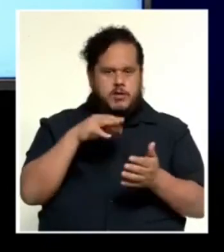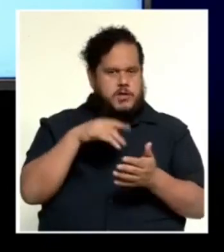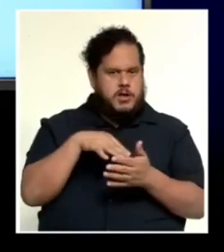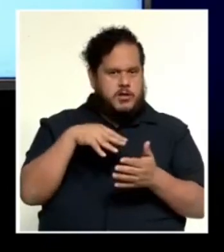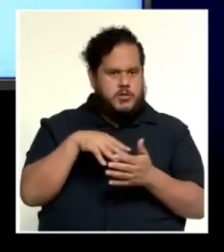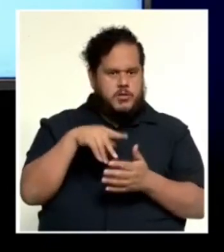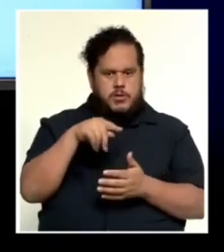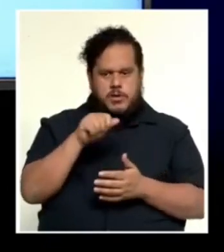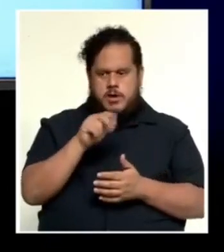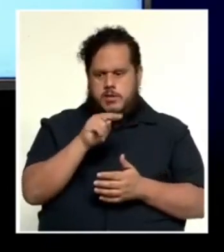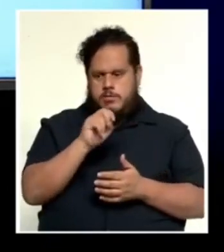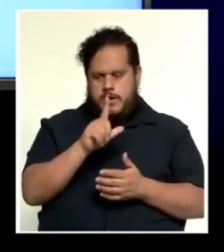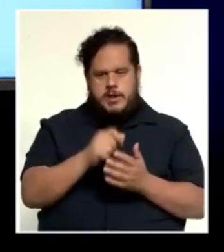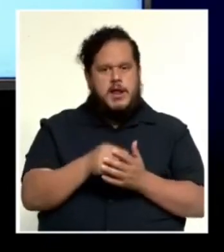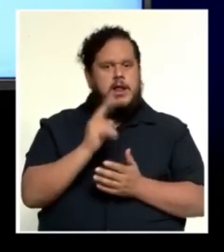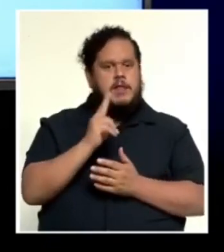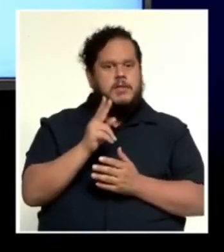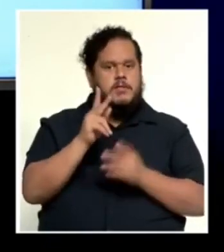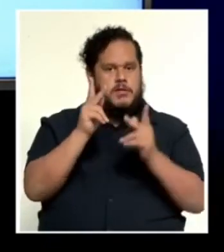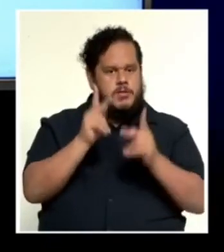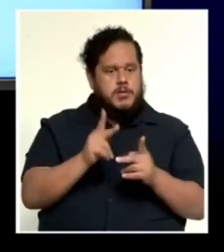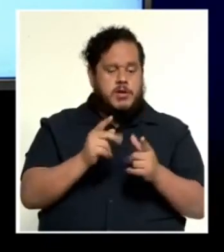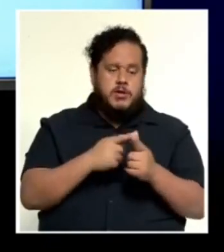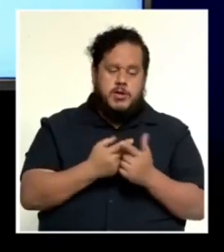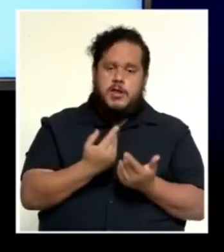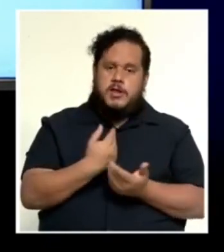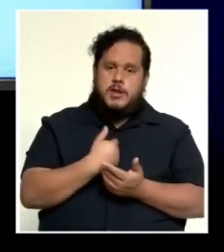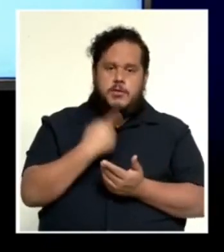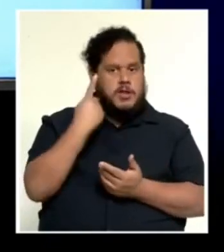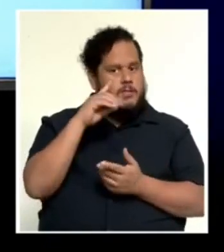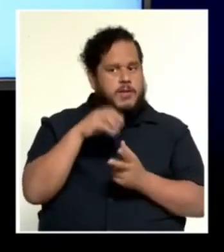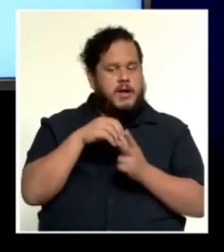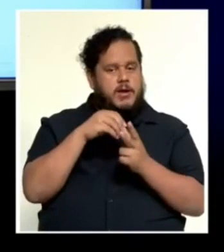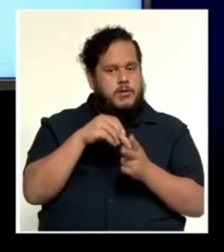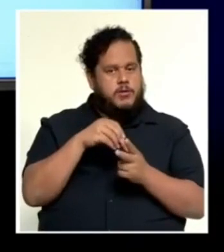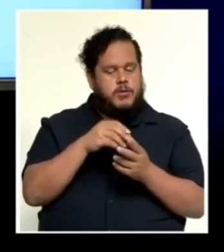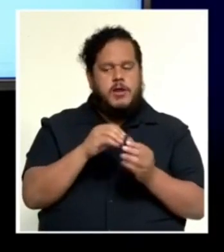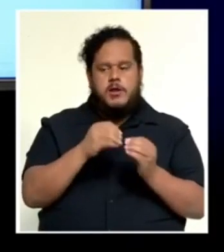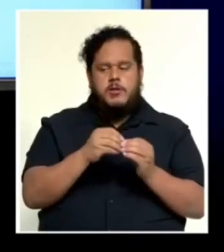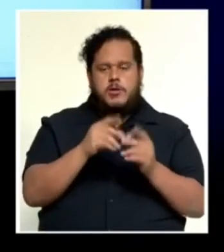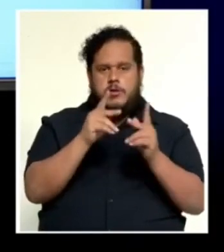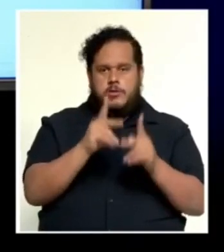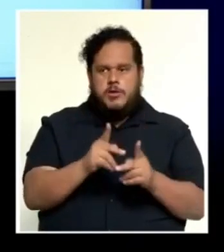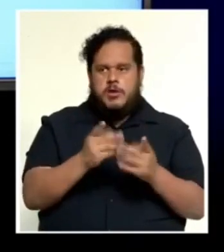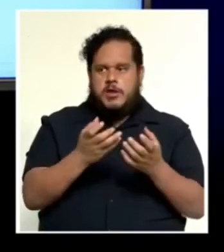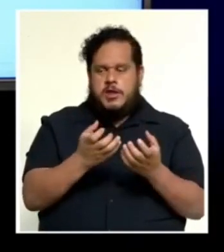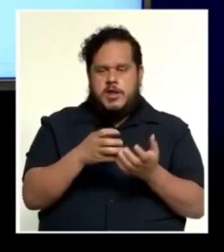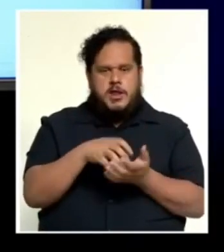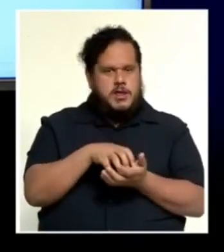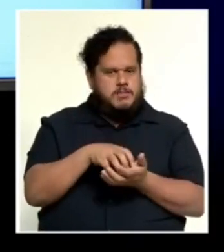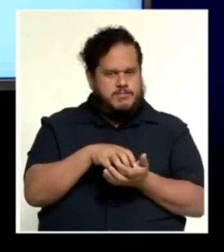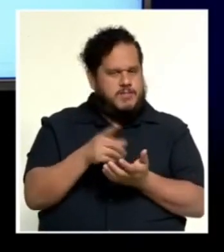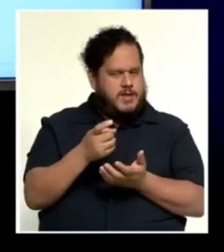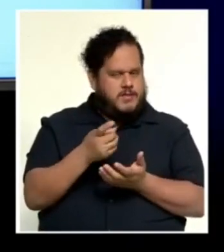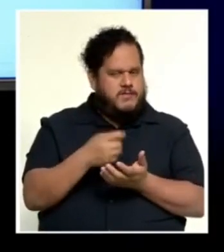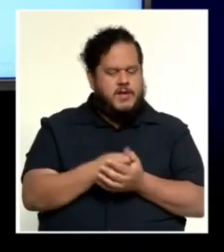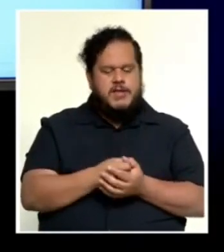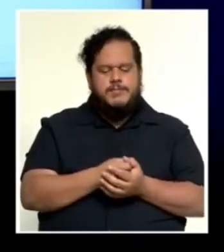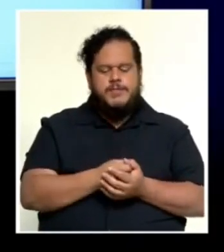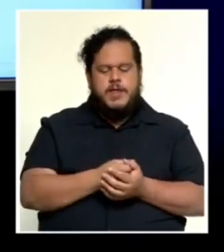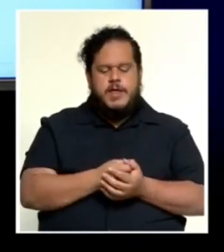panel, son las mismas personas, ¿verdad? Y entonces tenemos que para octubre el número de personas que decían estar indecisas, que es este bloque que está